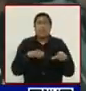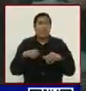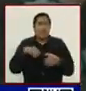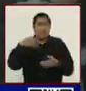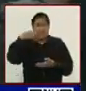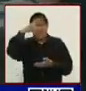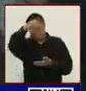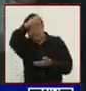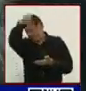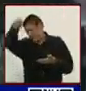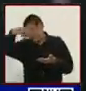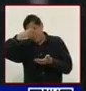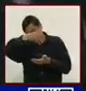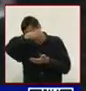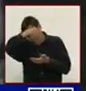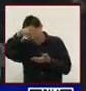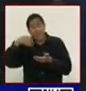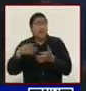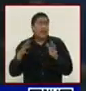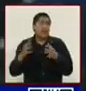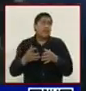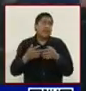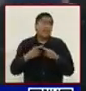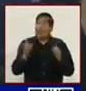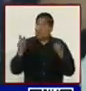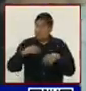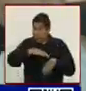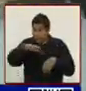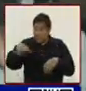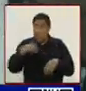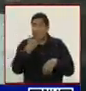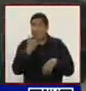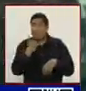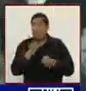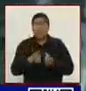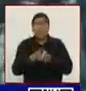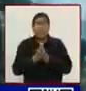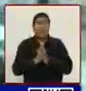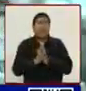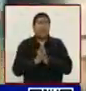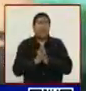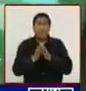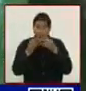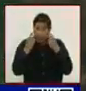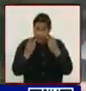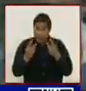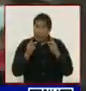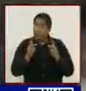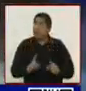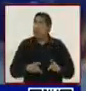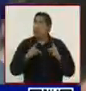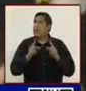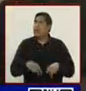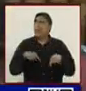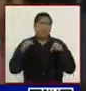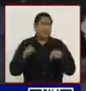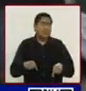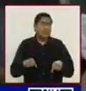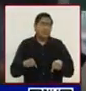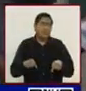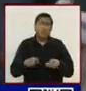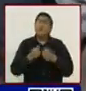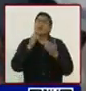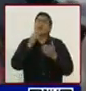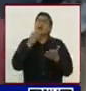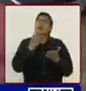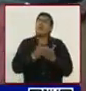el sahumerio correspondiente. Ahí te mostraba la gente, pero en este otro lado, ahí le pido que me acompañe Juan José. Mira, aquí ha llegado la gente también.